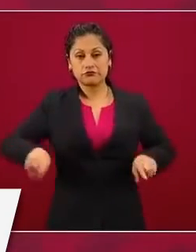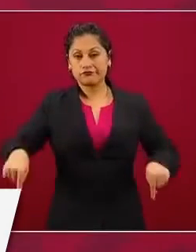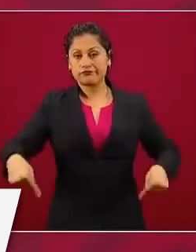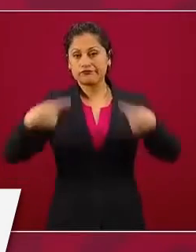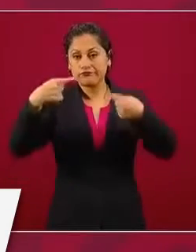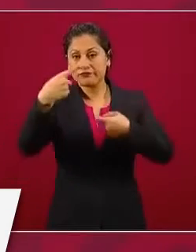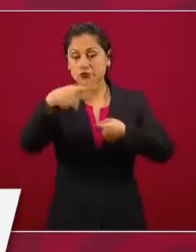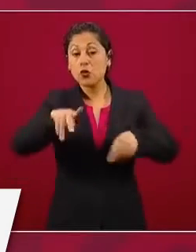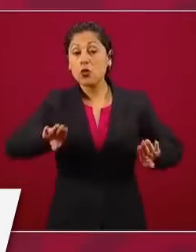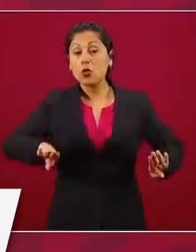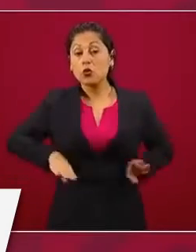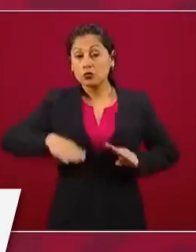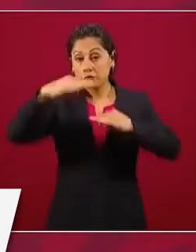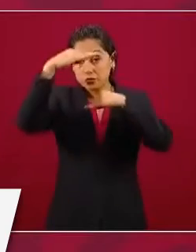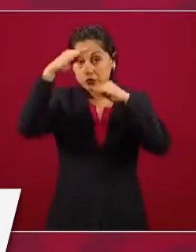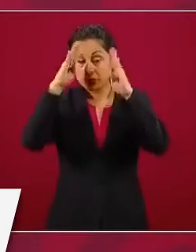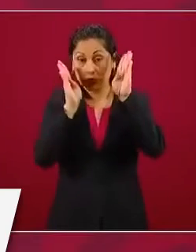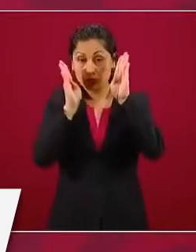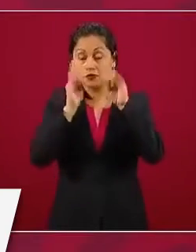conservadores,